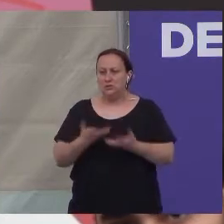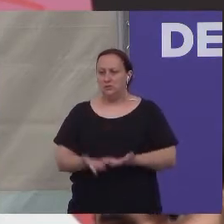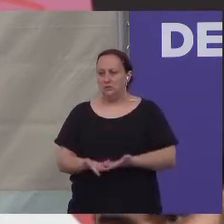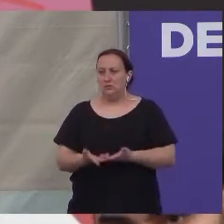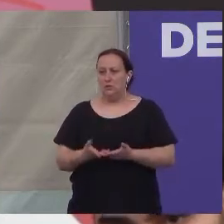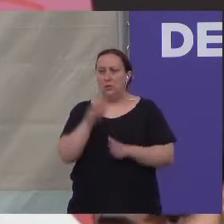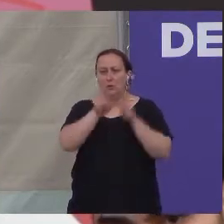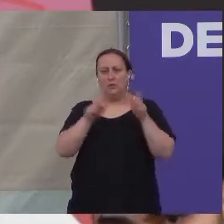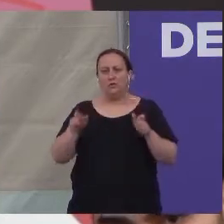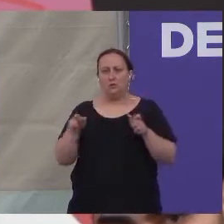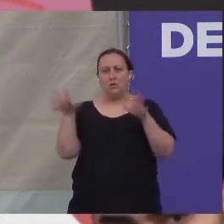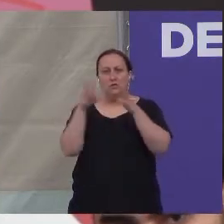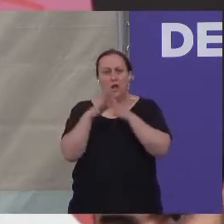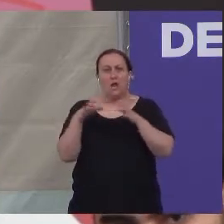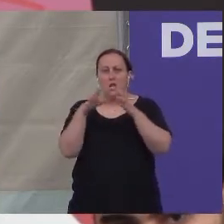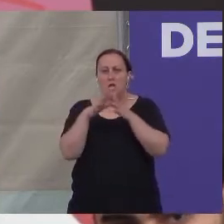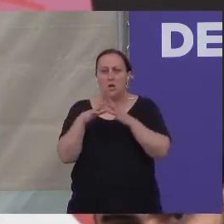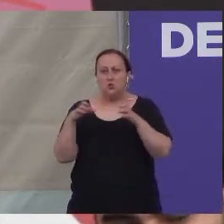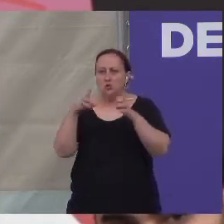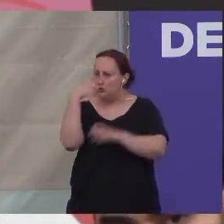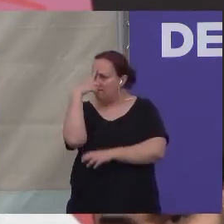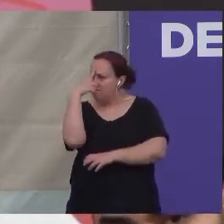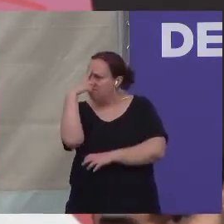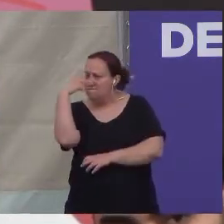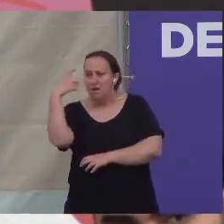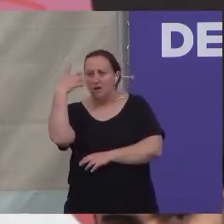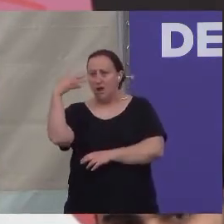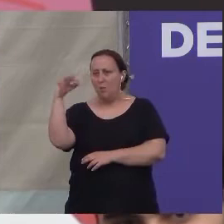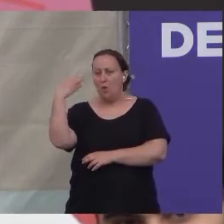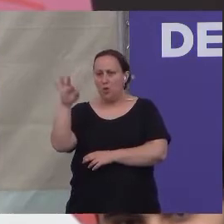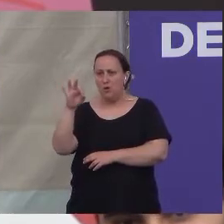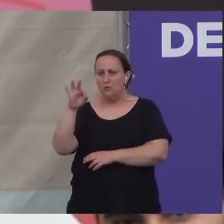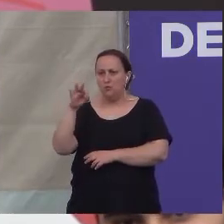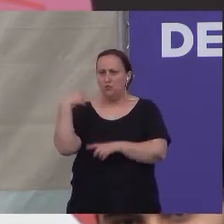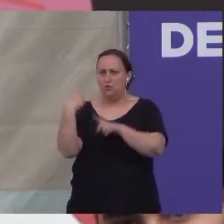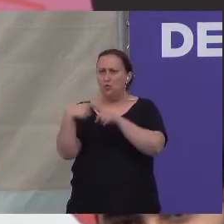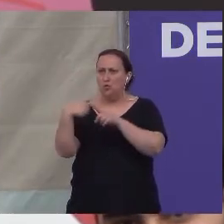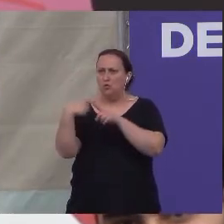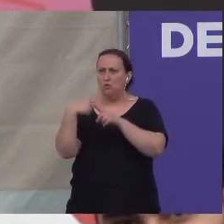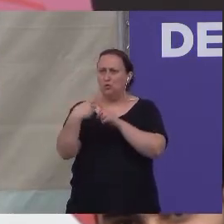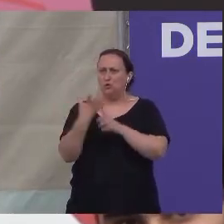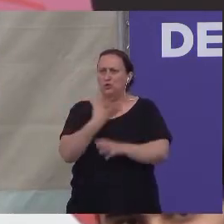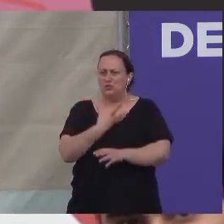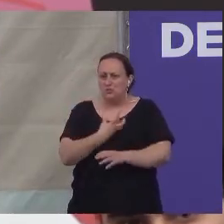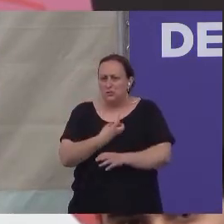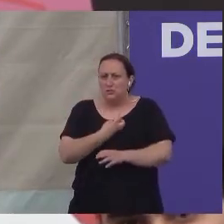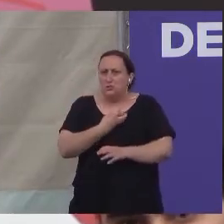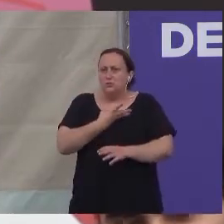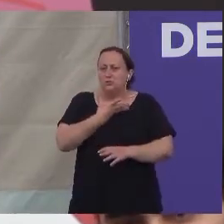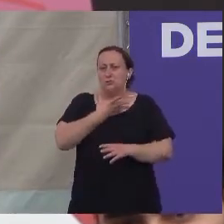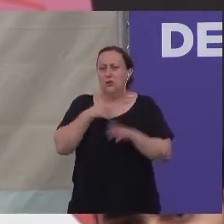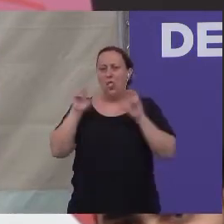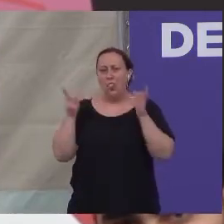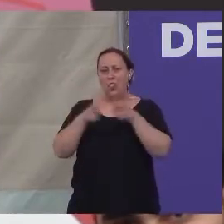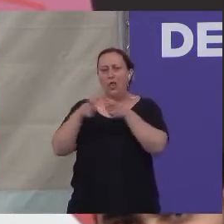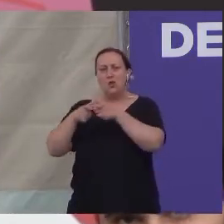base de ilusión y de creer en Podemos, han podido sobreponerse a todo esto y desde sus círculos han llevado a